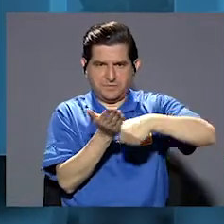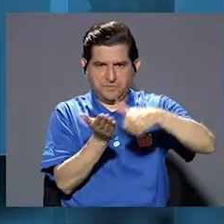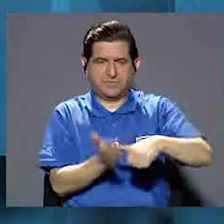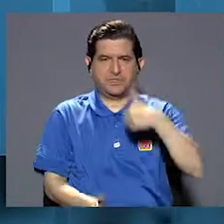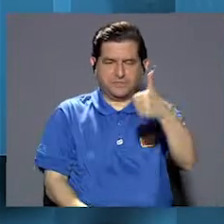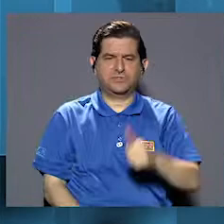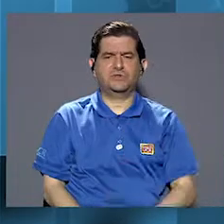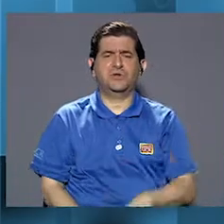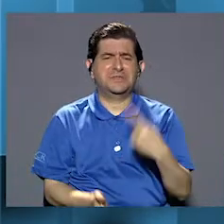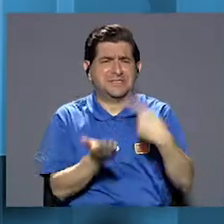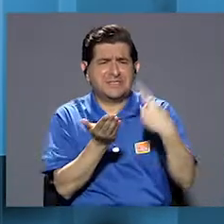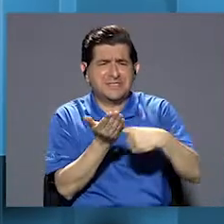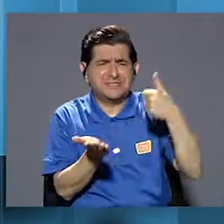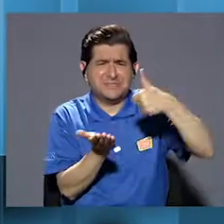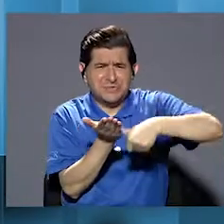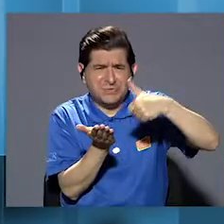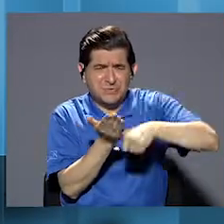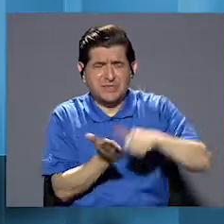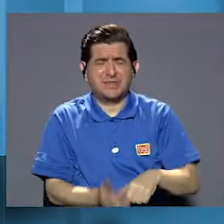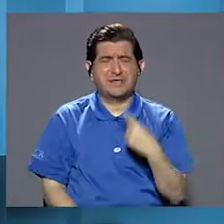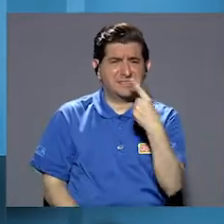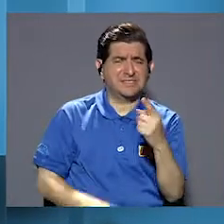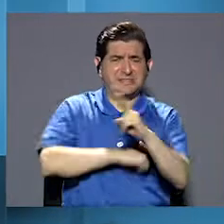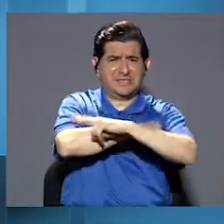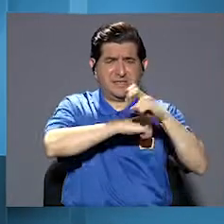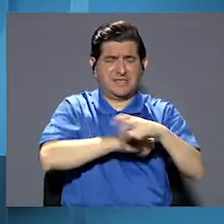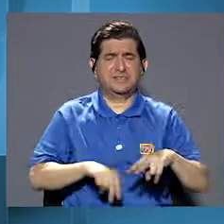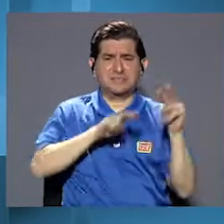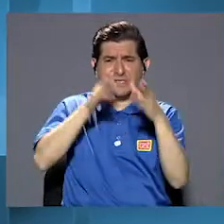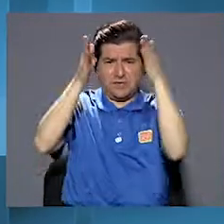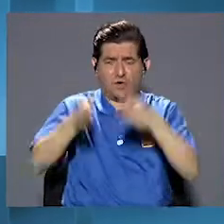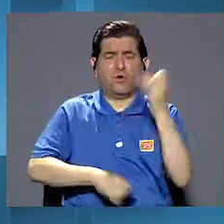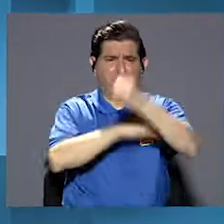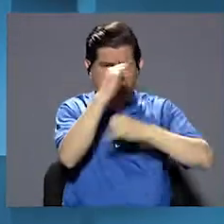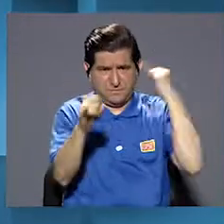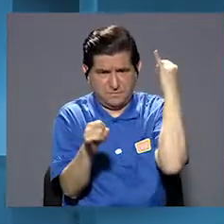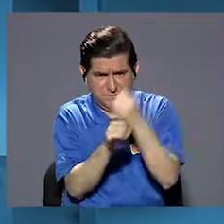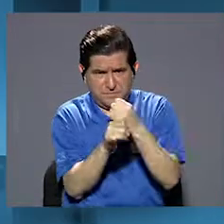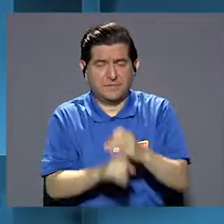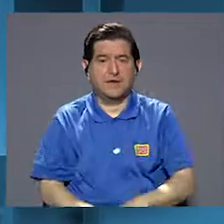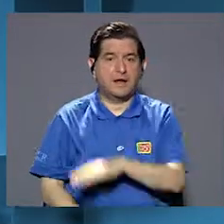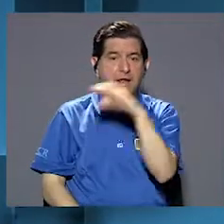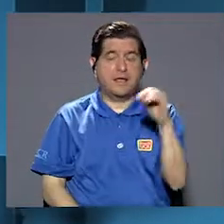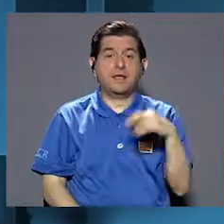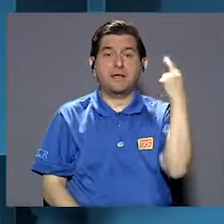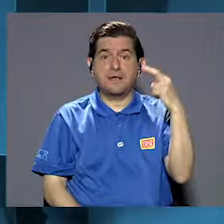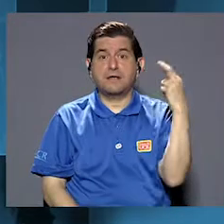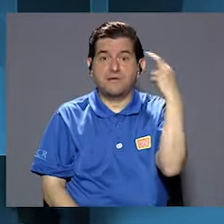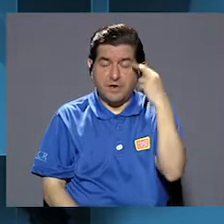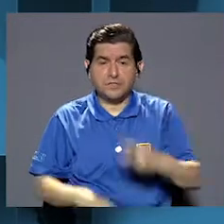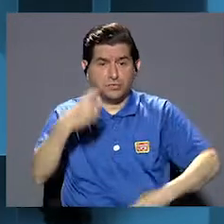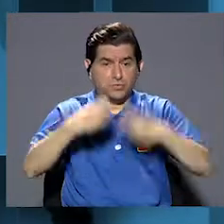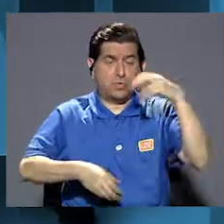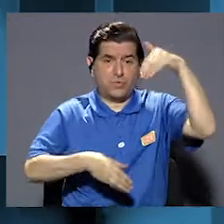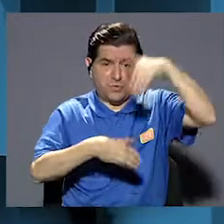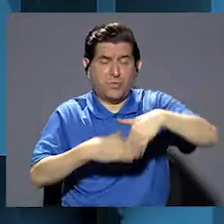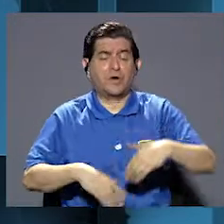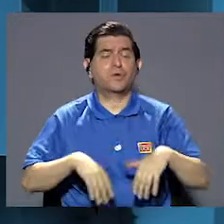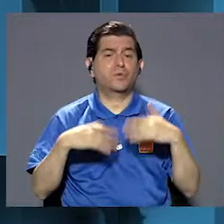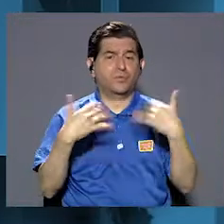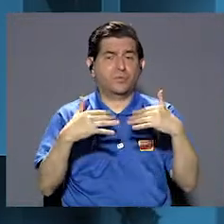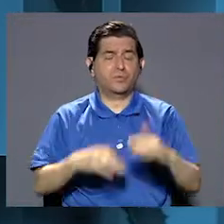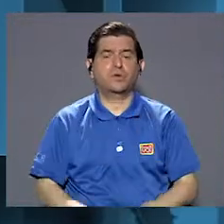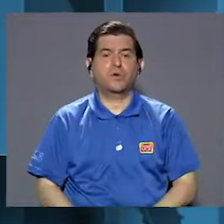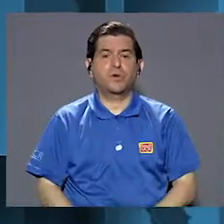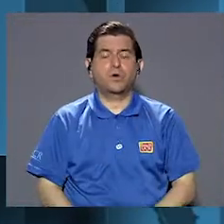en unas polémicas elecciones tachadas de fraudulentas por observadores internacionales y que provocaron serios